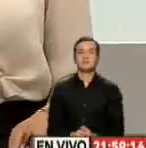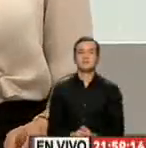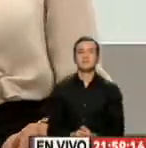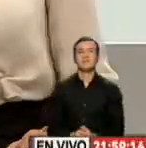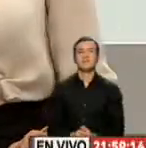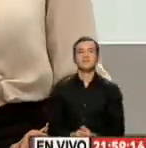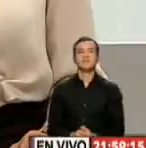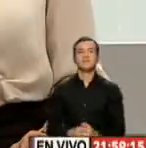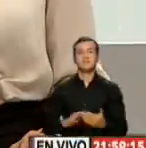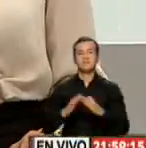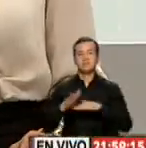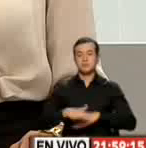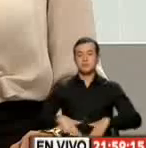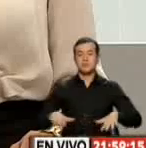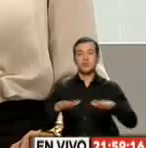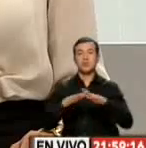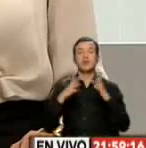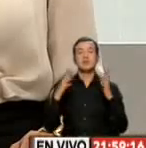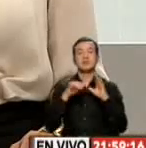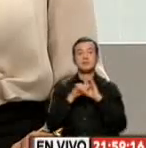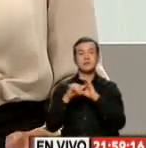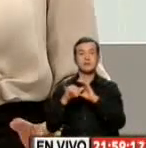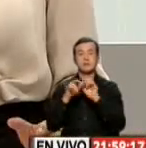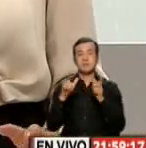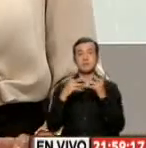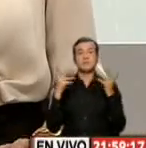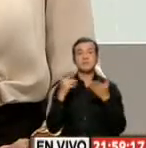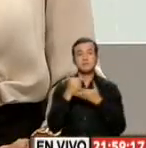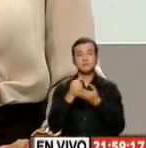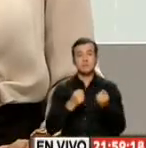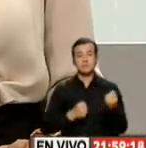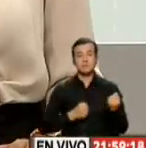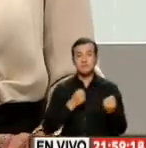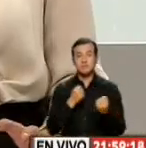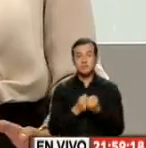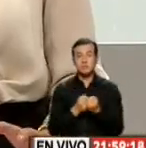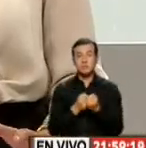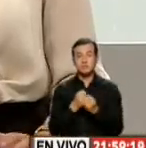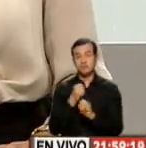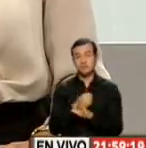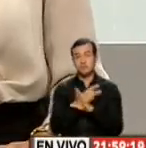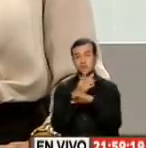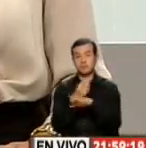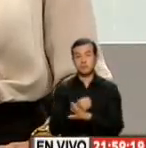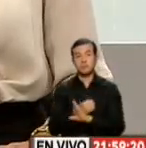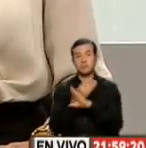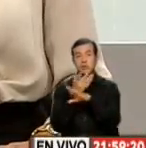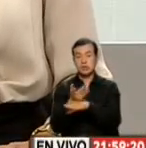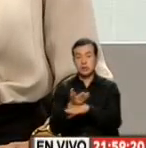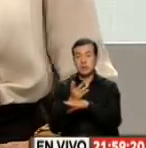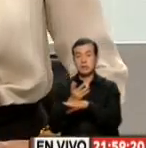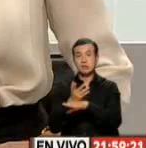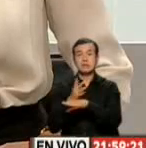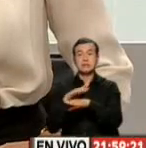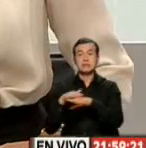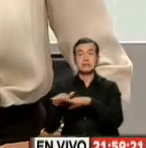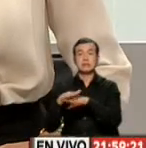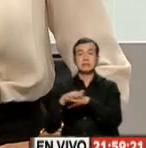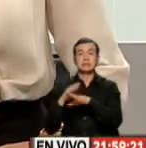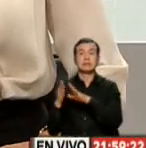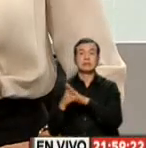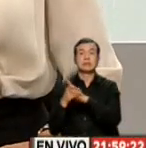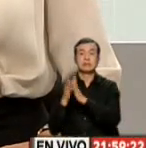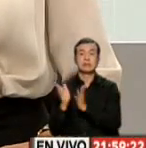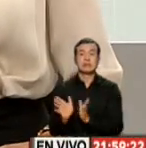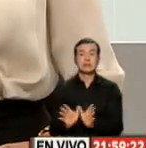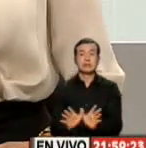Y comuneros de Monteverde, en la península de Santa Elena, rescataron un vallenato que se encontraba varado en la playa. Devolverlo al mar